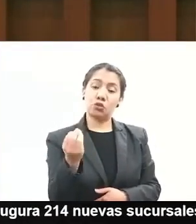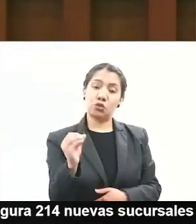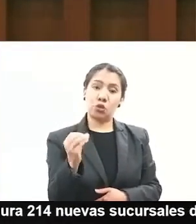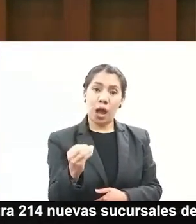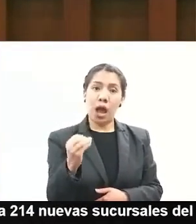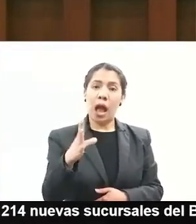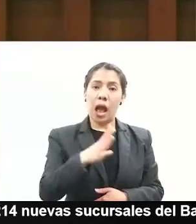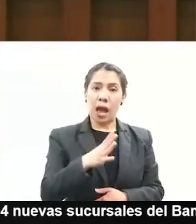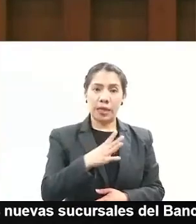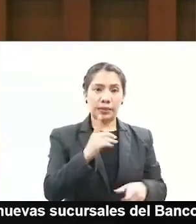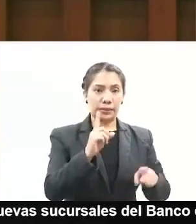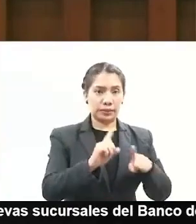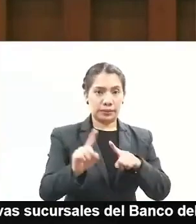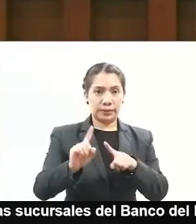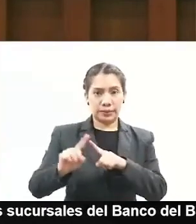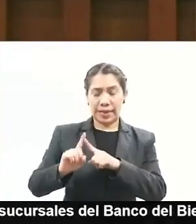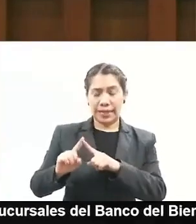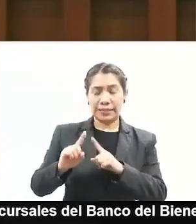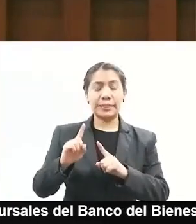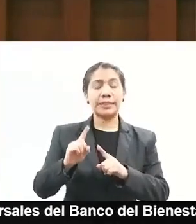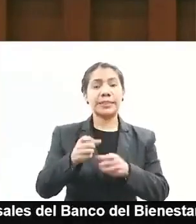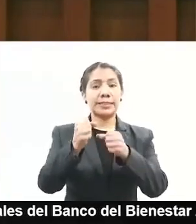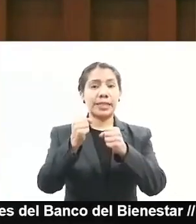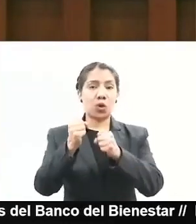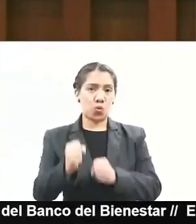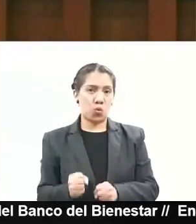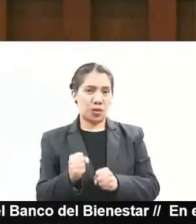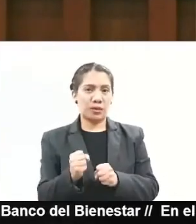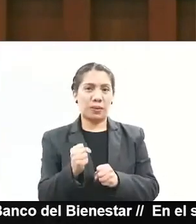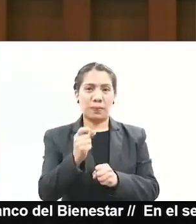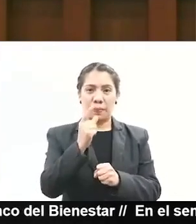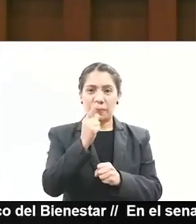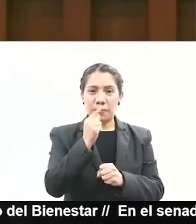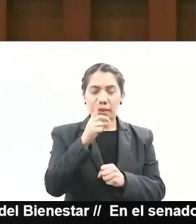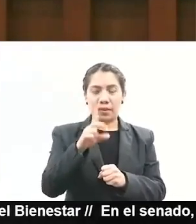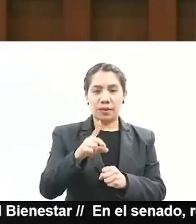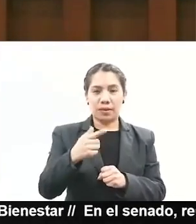las corporaciones de seguridad, ¿no? Y de la PGR, llamada War Room,